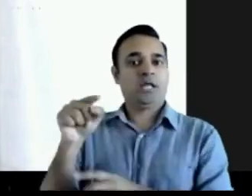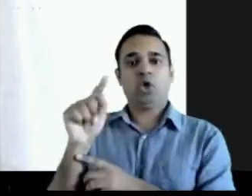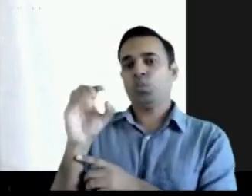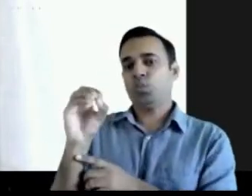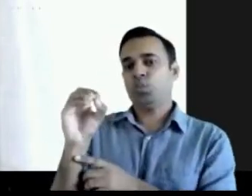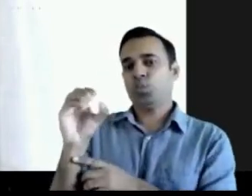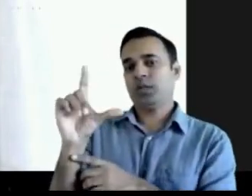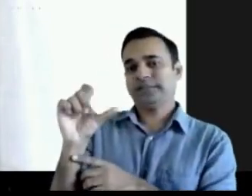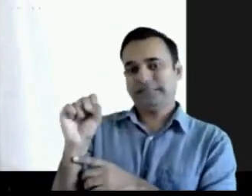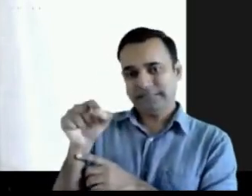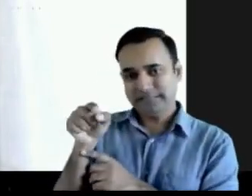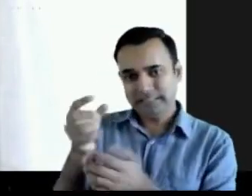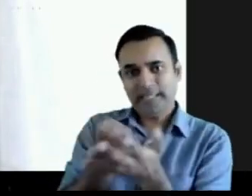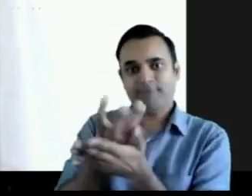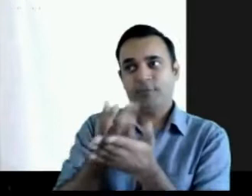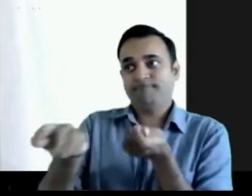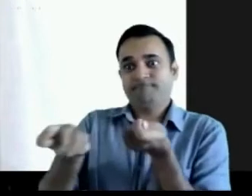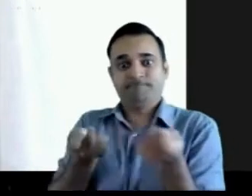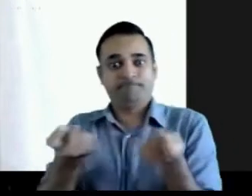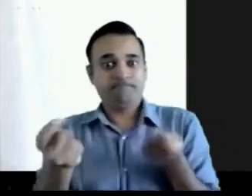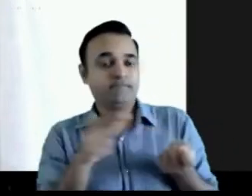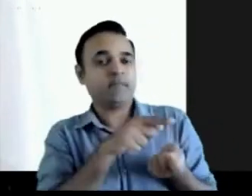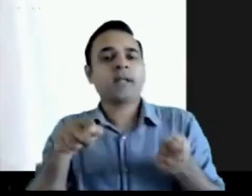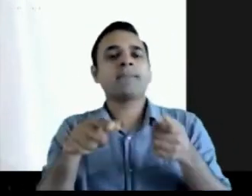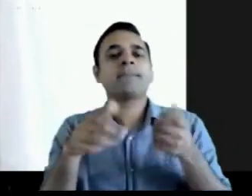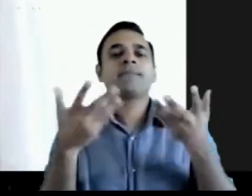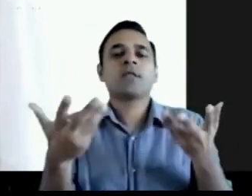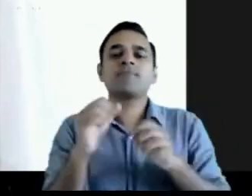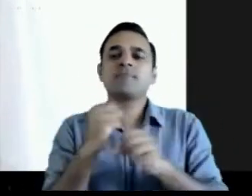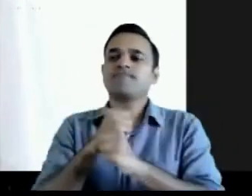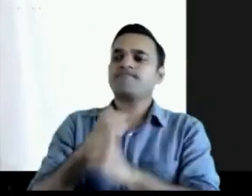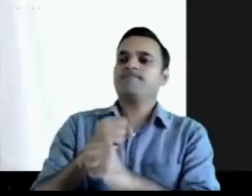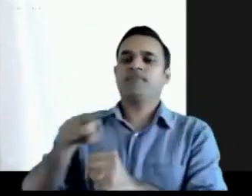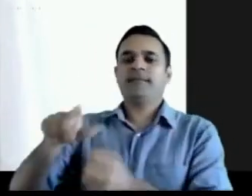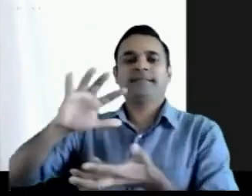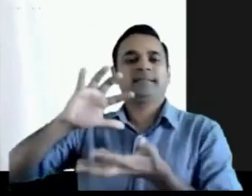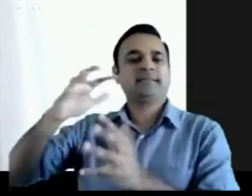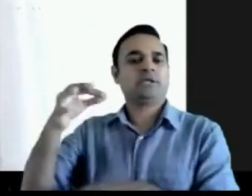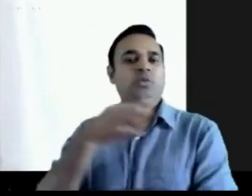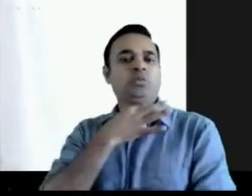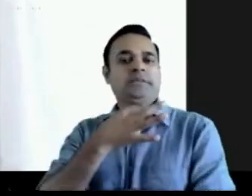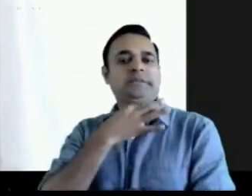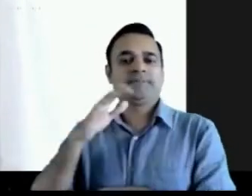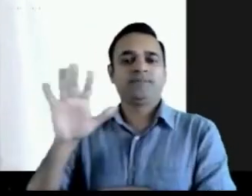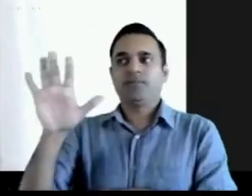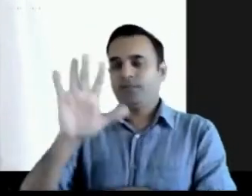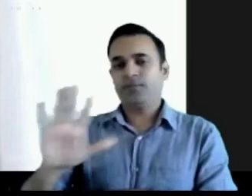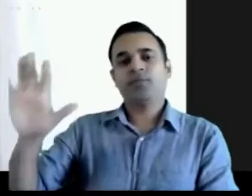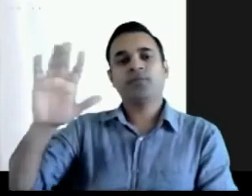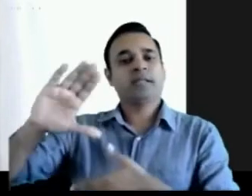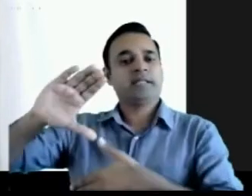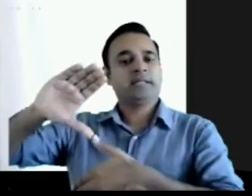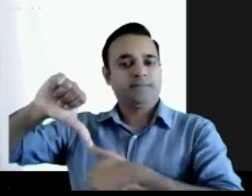la única en centroamérica y es una plataforma virtual que permite fortalecer las capacidades de